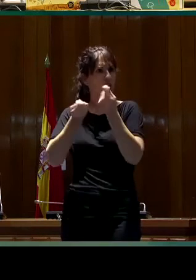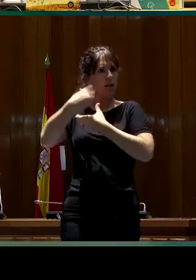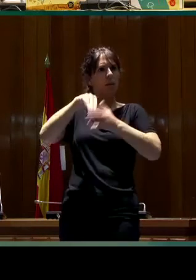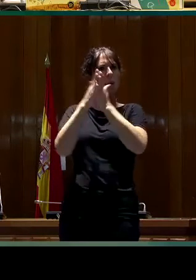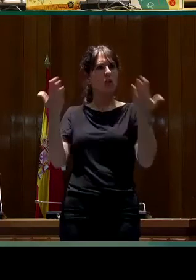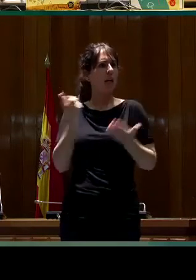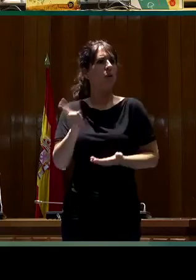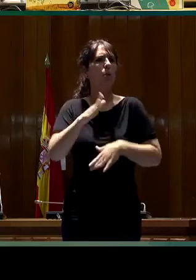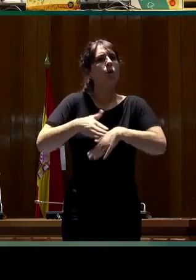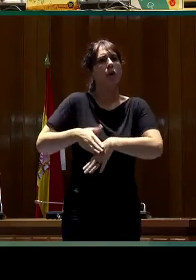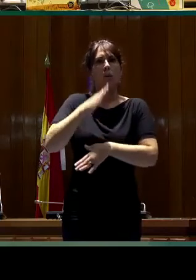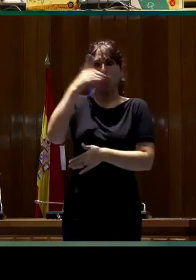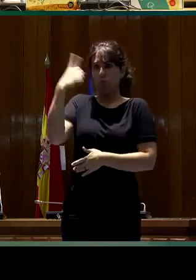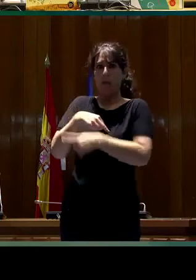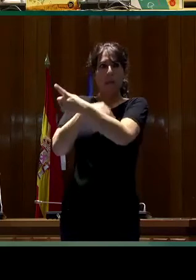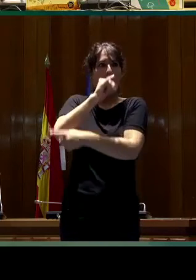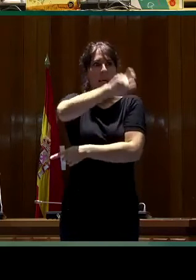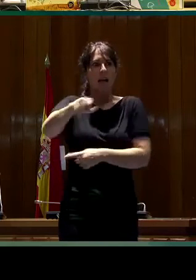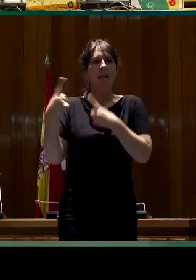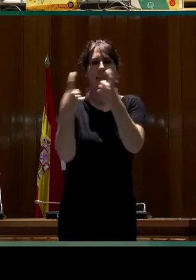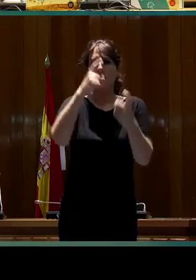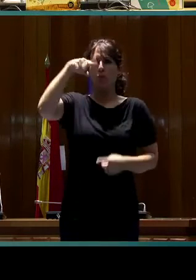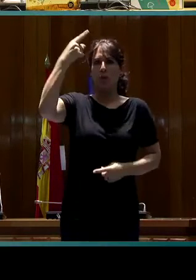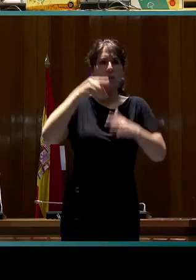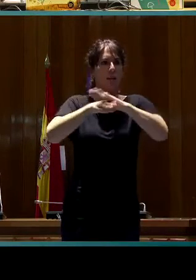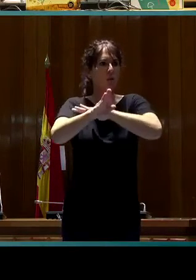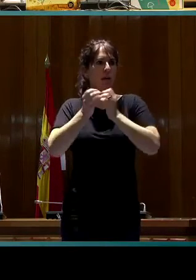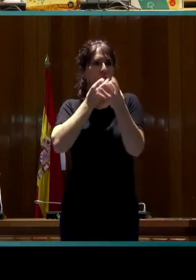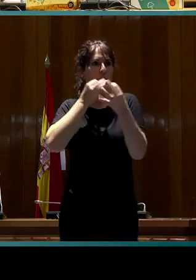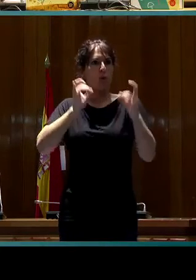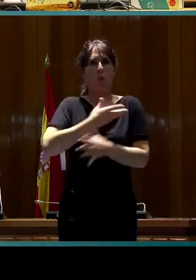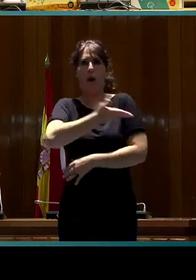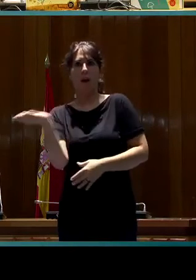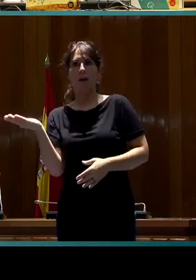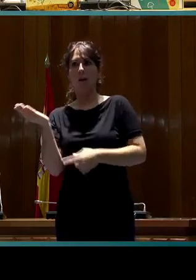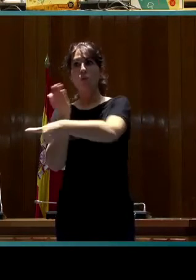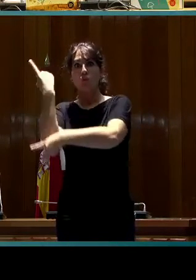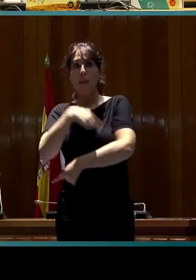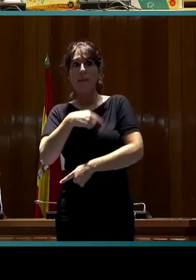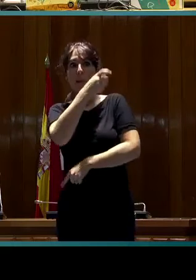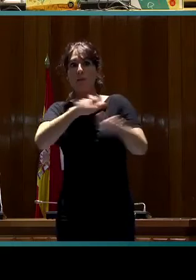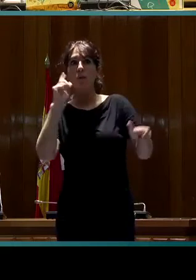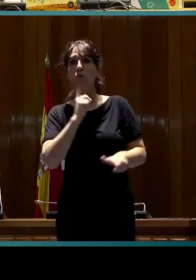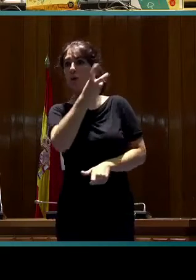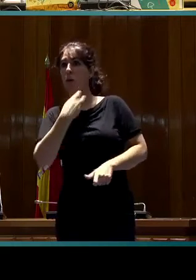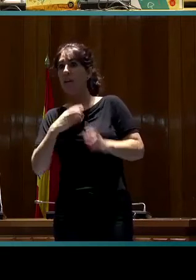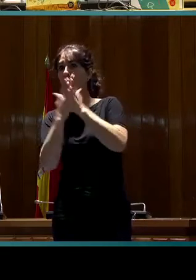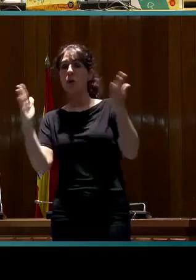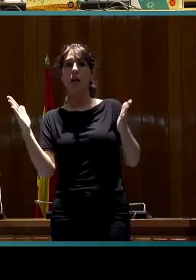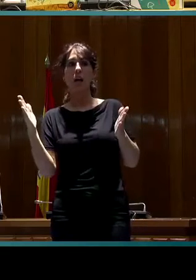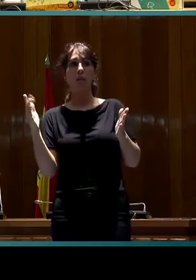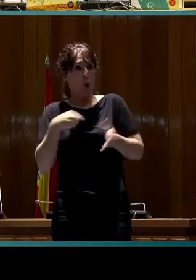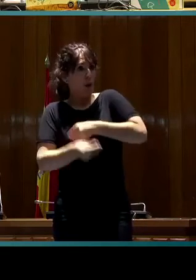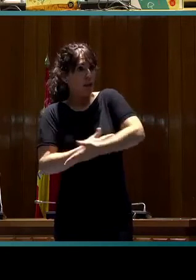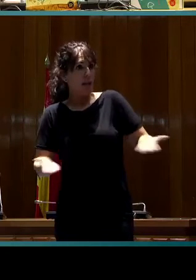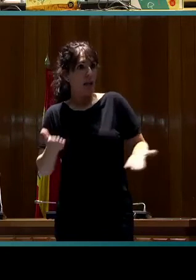necesidades culturales y de acceso a la información como cualquier otra persona. Pues si tú ves que no vienen, por algún motivo será. No te lo planteas, ¿no? Mucha gente ni se lo